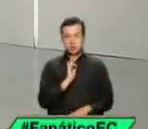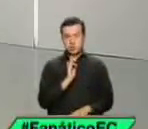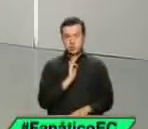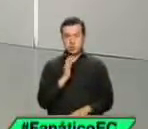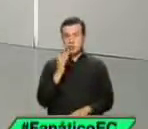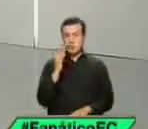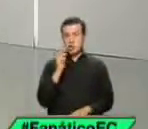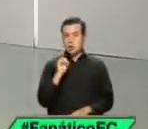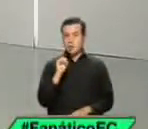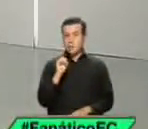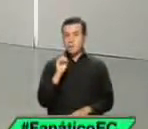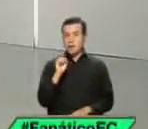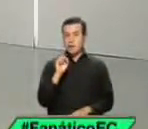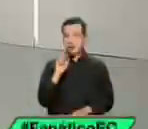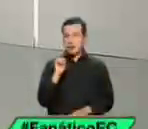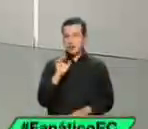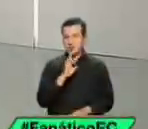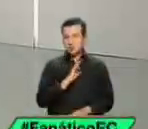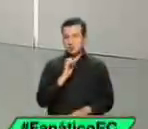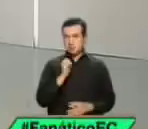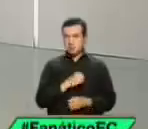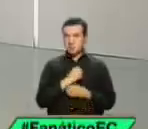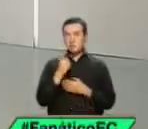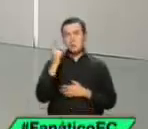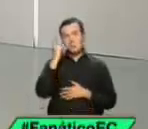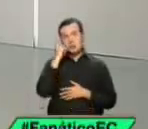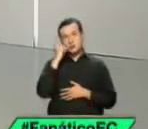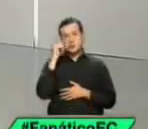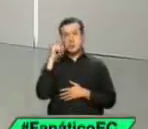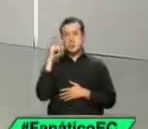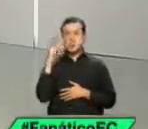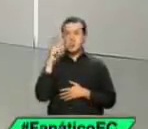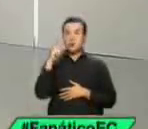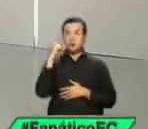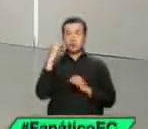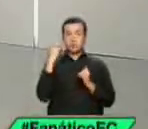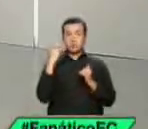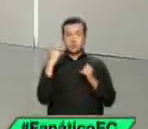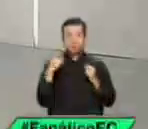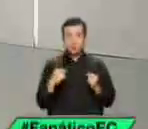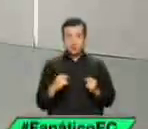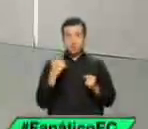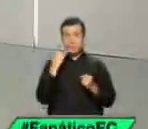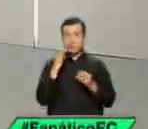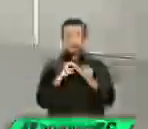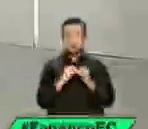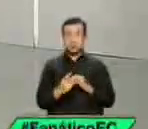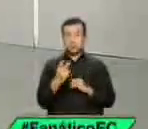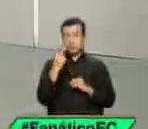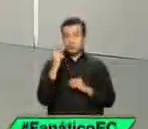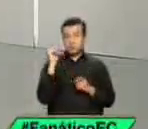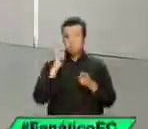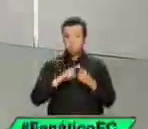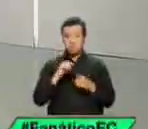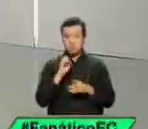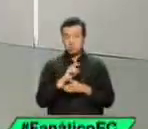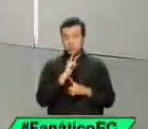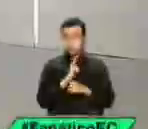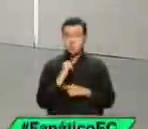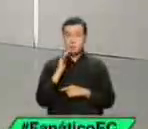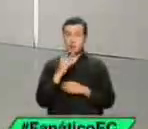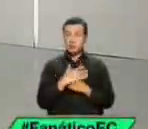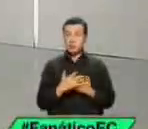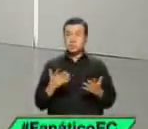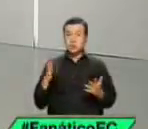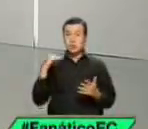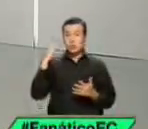ídolo ambateño, me refiero a Paul Vélez, que ya piensa en lo que será no solo el próximo encuentro de la fecha 12 del campeonato ecuatoriano, sino además